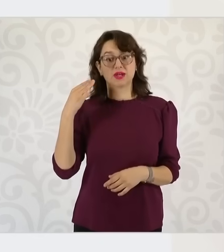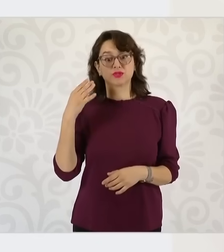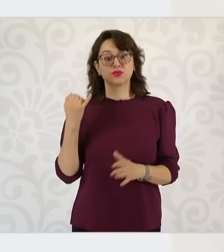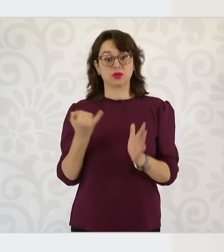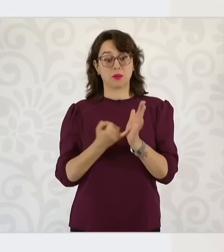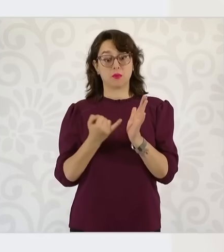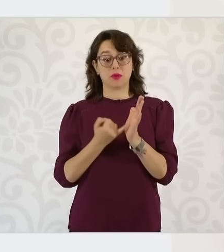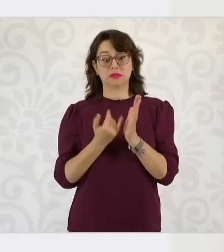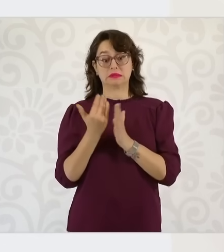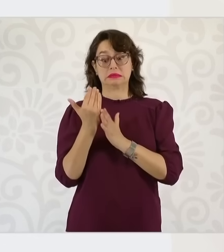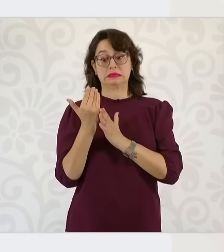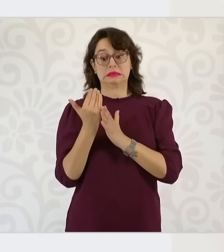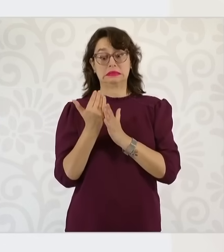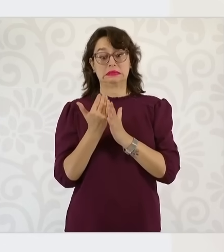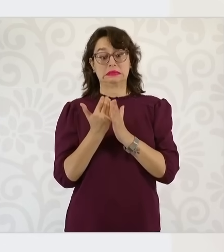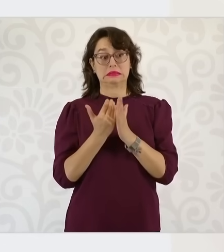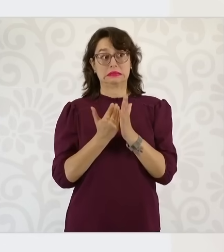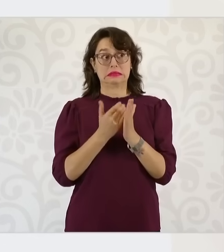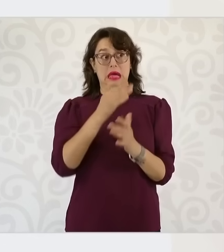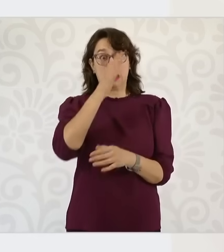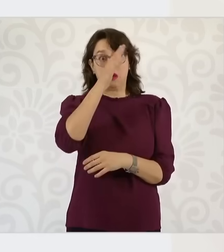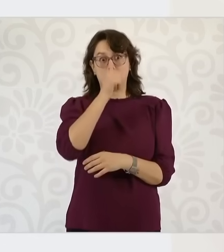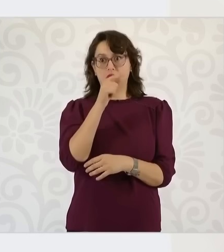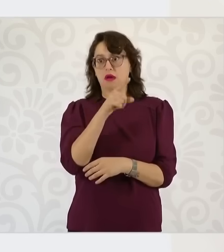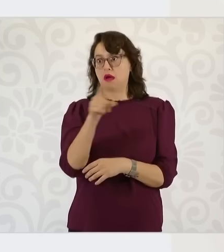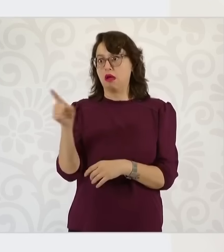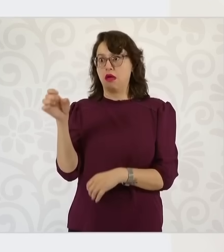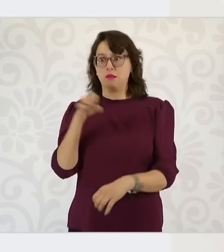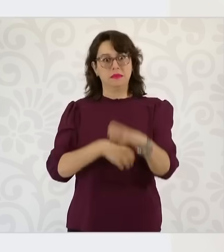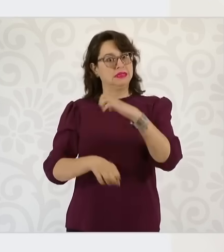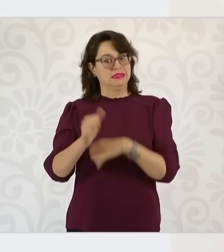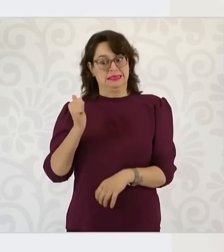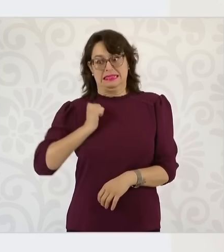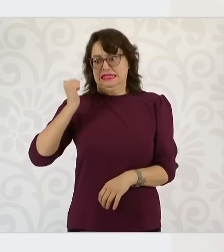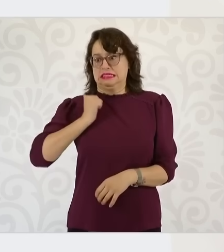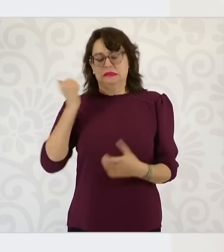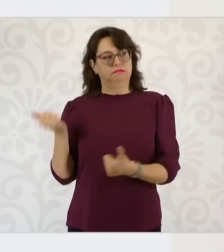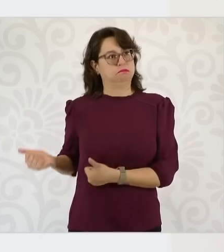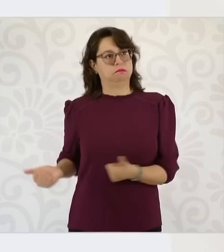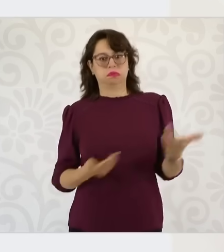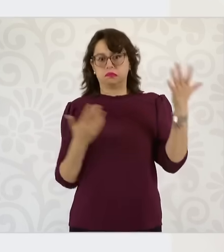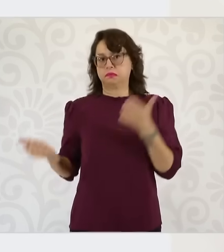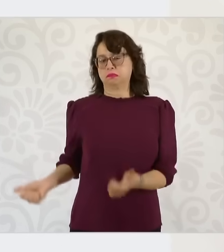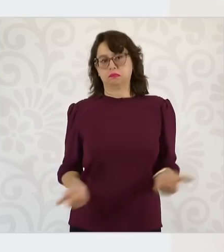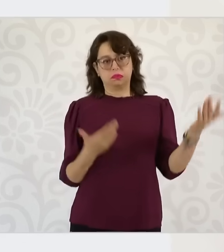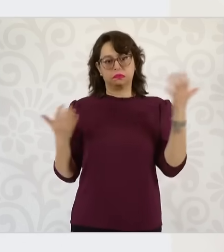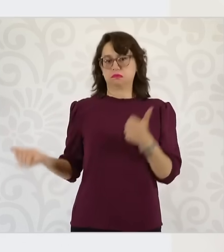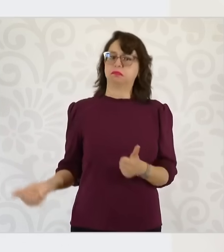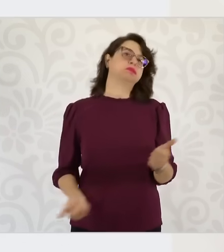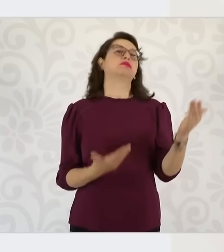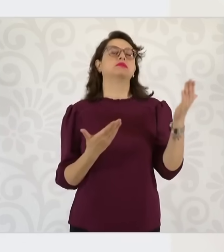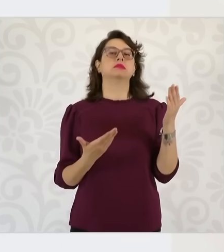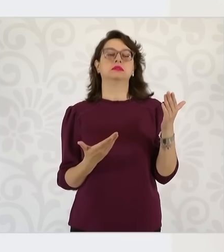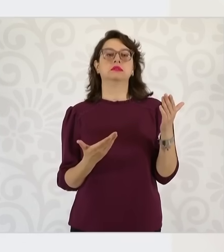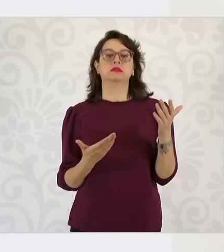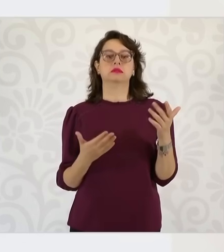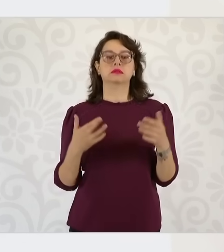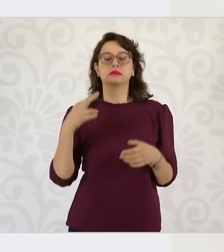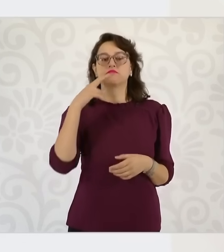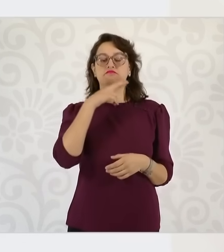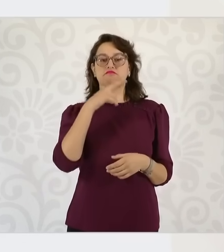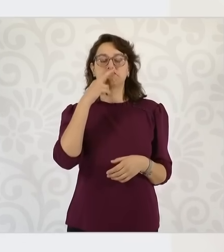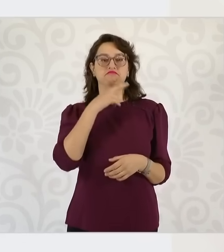los acuerdos con Estados Unidos. Entonces aprovecharon pues ese periodo de tiempo de pausa para poder hacer